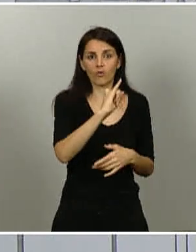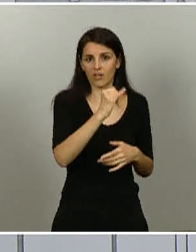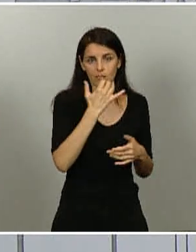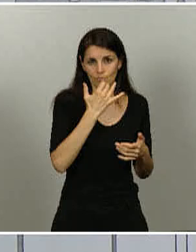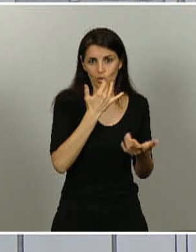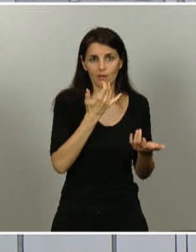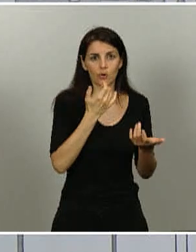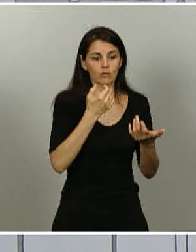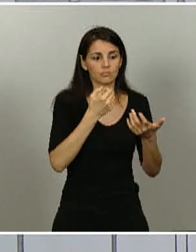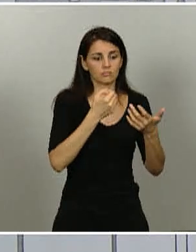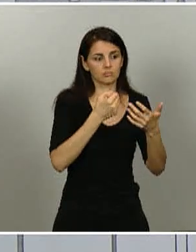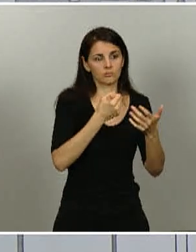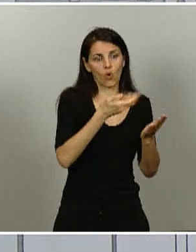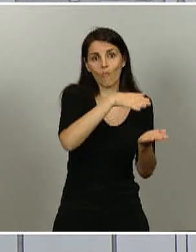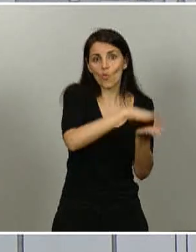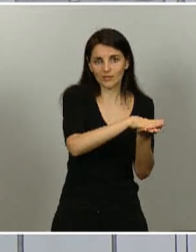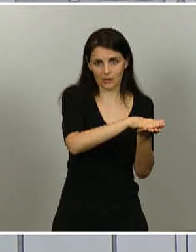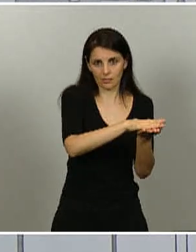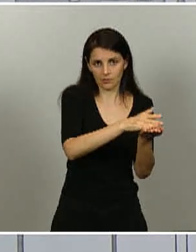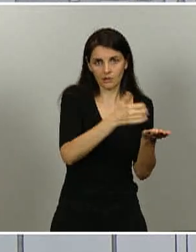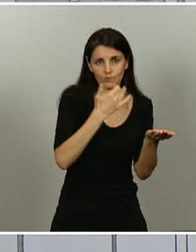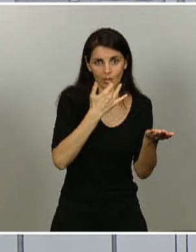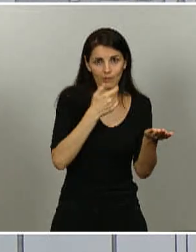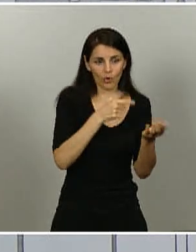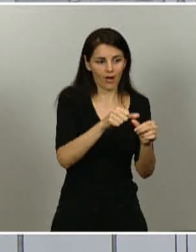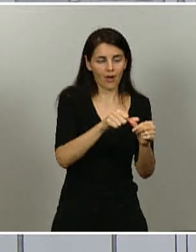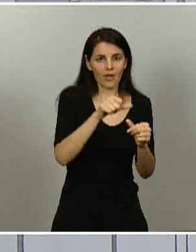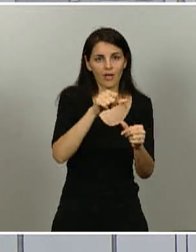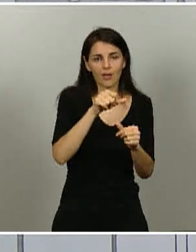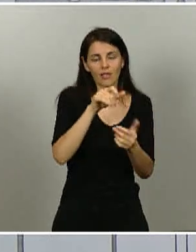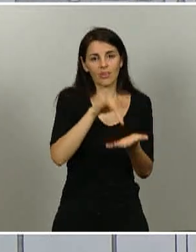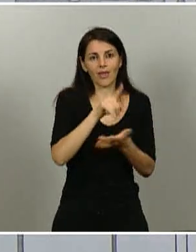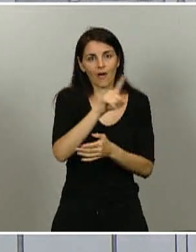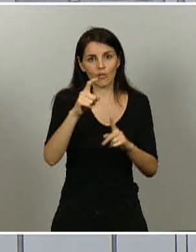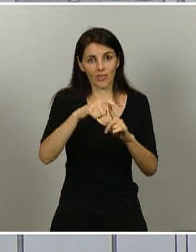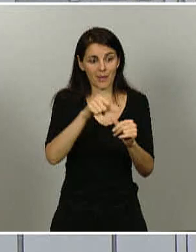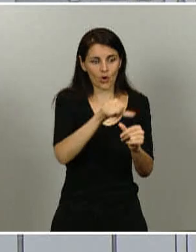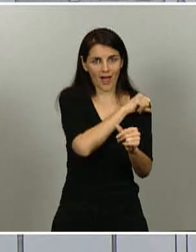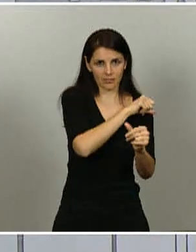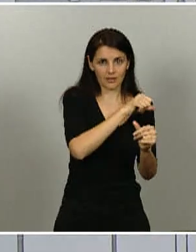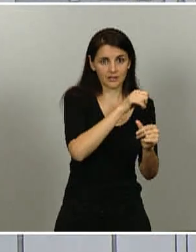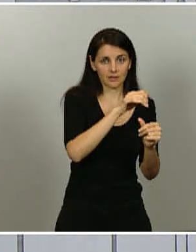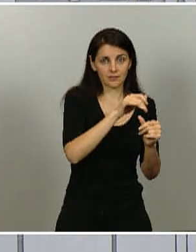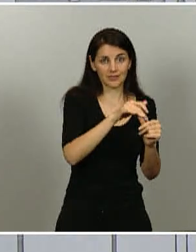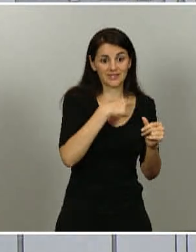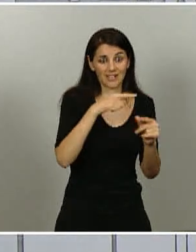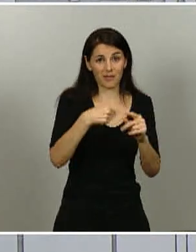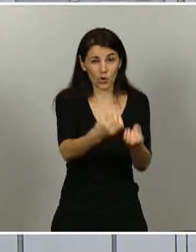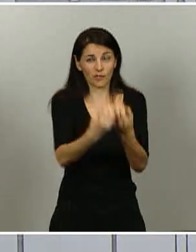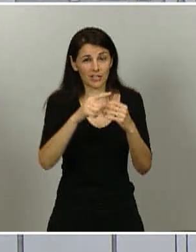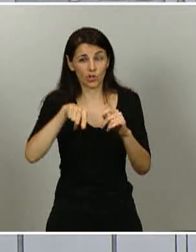desgraciadamente, fallece posteriormente. Los datos que se están dando de fallecidos con fecha de defunción en los últimos